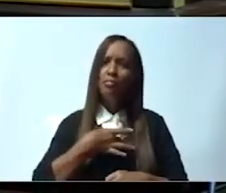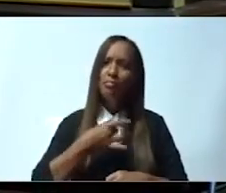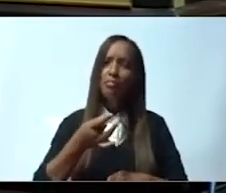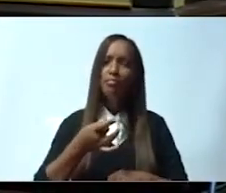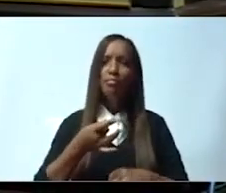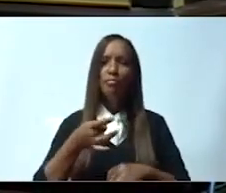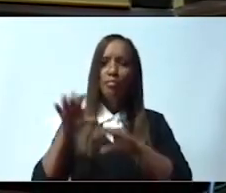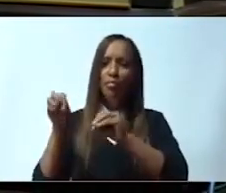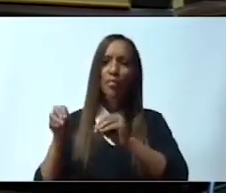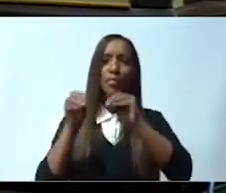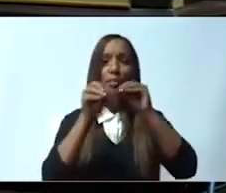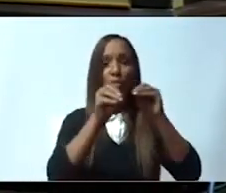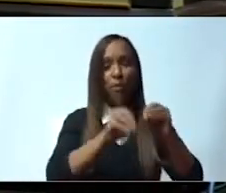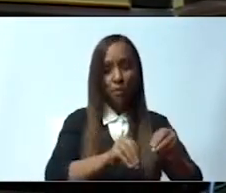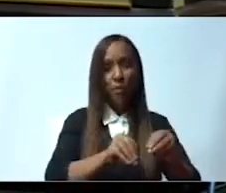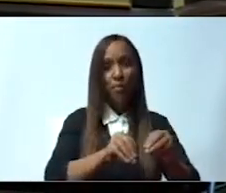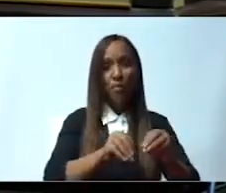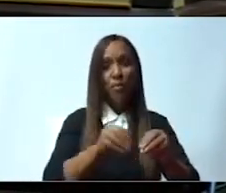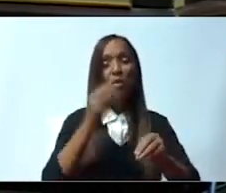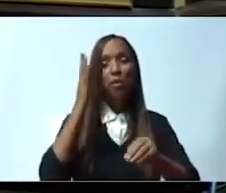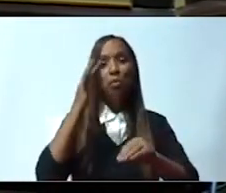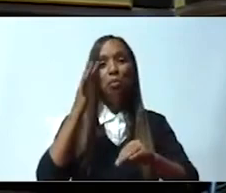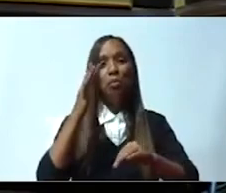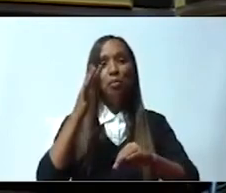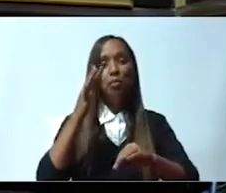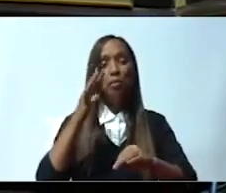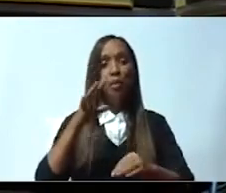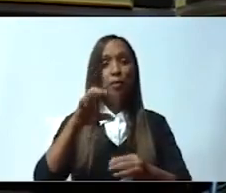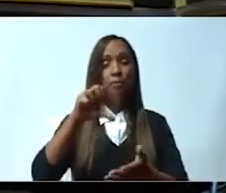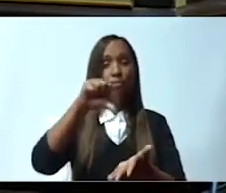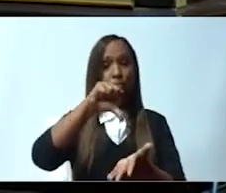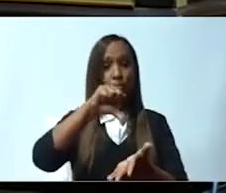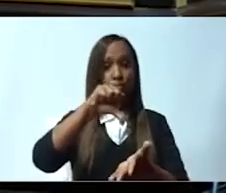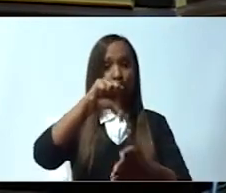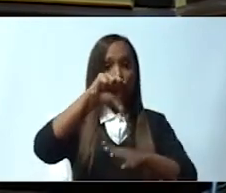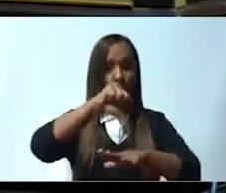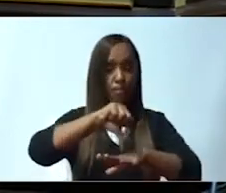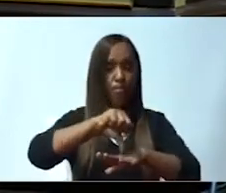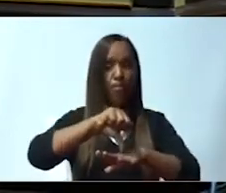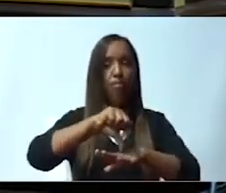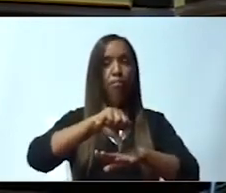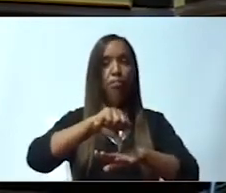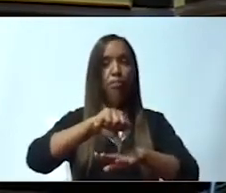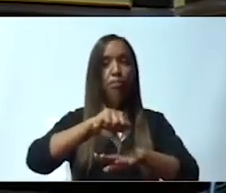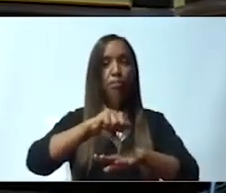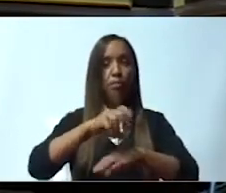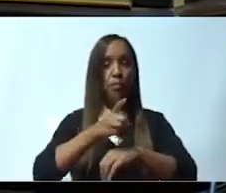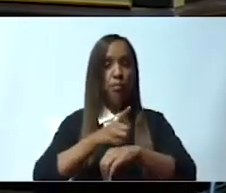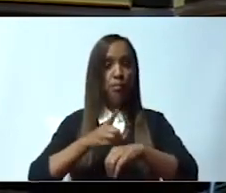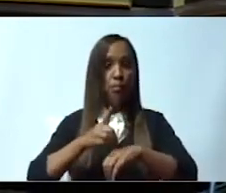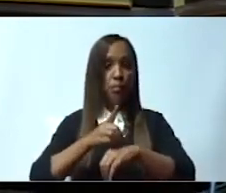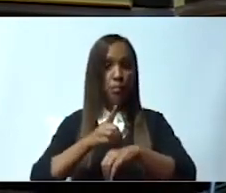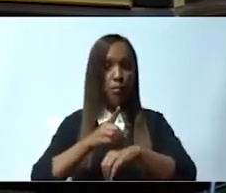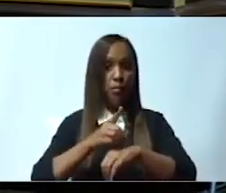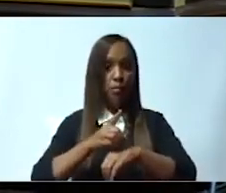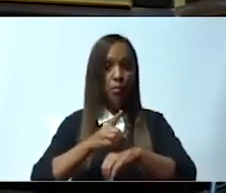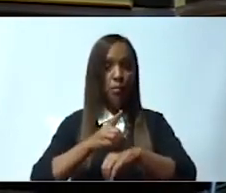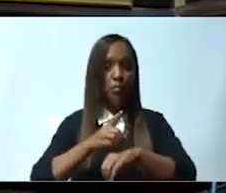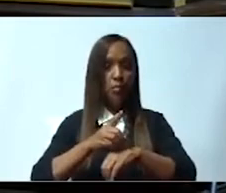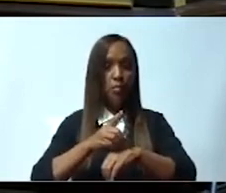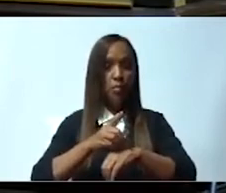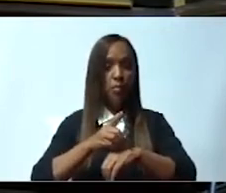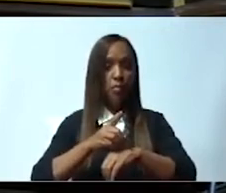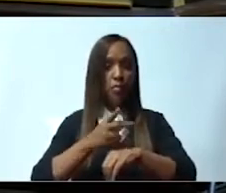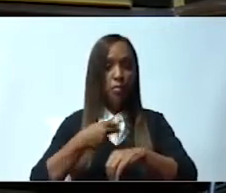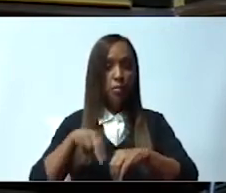del Distrito Nacional. Es un sector urbano de alto valor medioambiental. Incluso las universidades